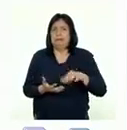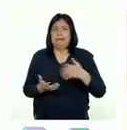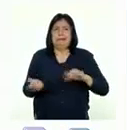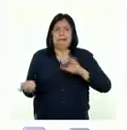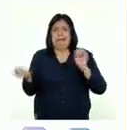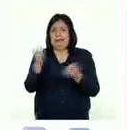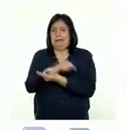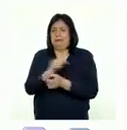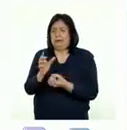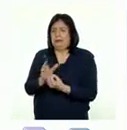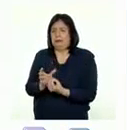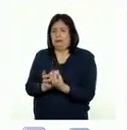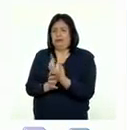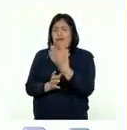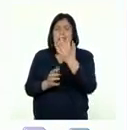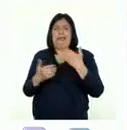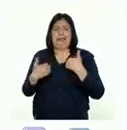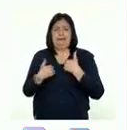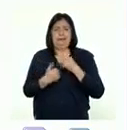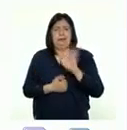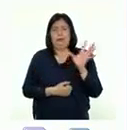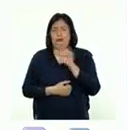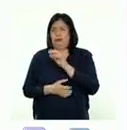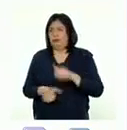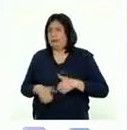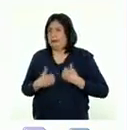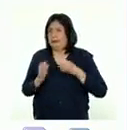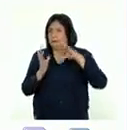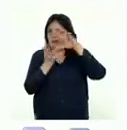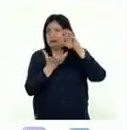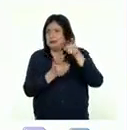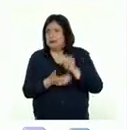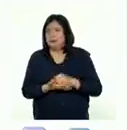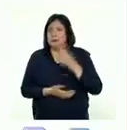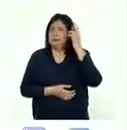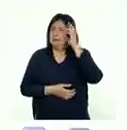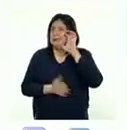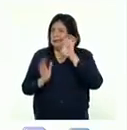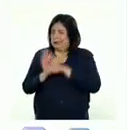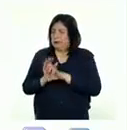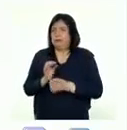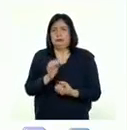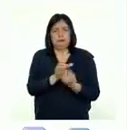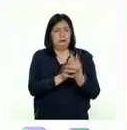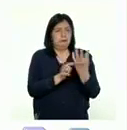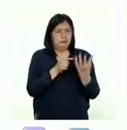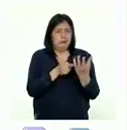el desarrollo de plantas, animales y todos los seres vivos del planeta. Por ejemplo, las